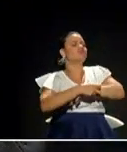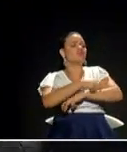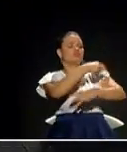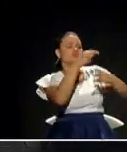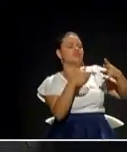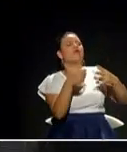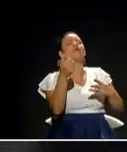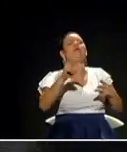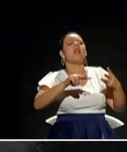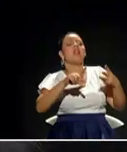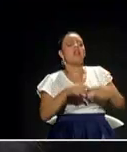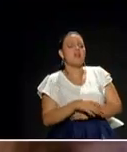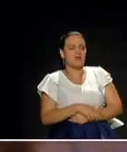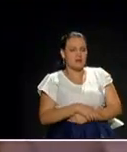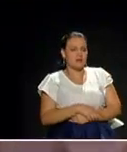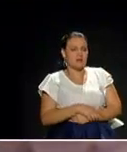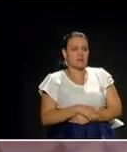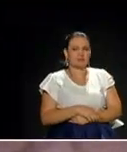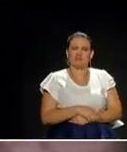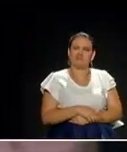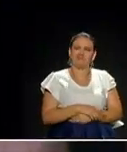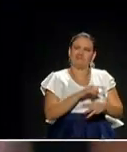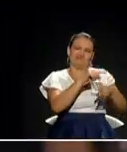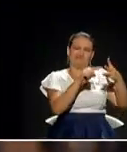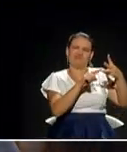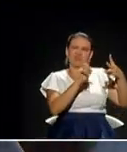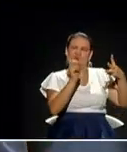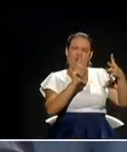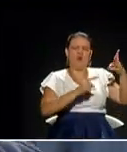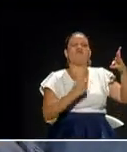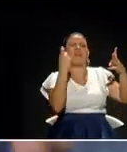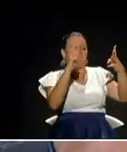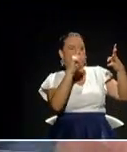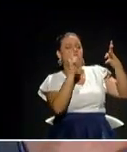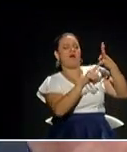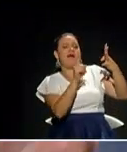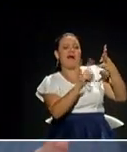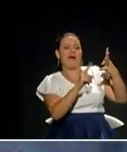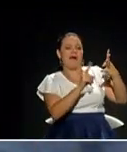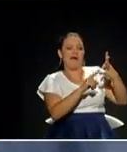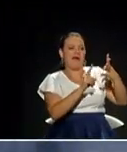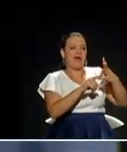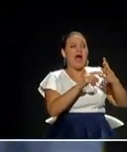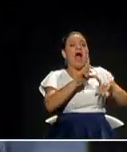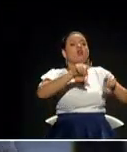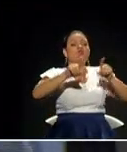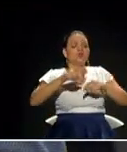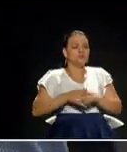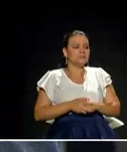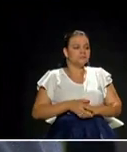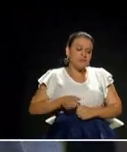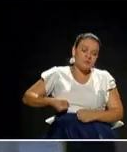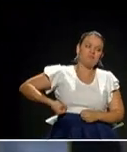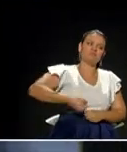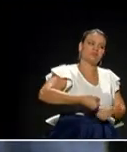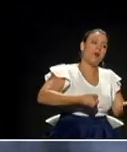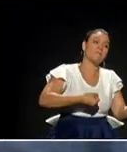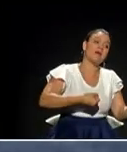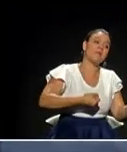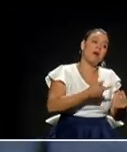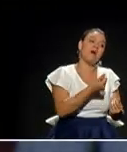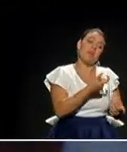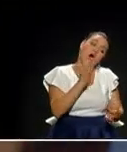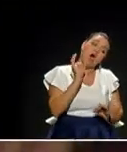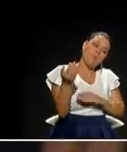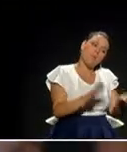yo mencionaría a otro que la extorsión la extorsión está por toda la ciudad ha venido creciendo y tenemos unos problemas